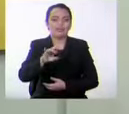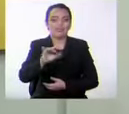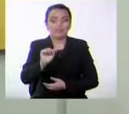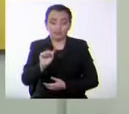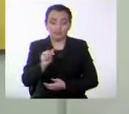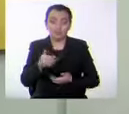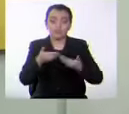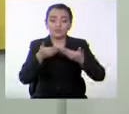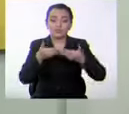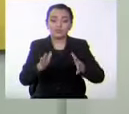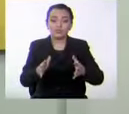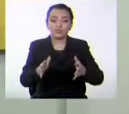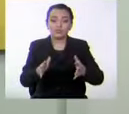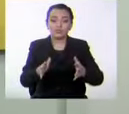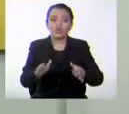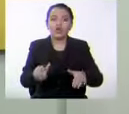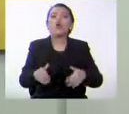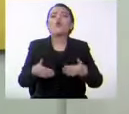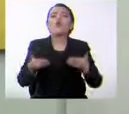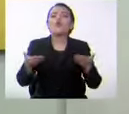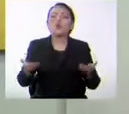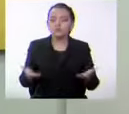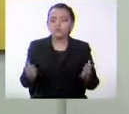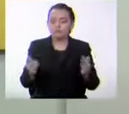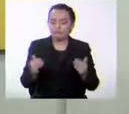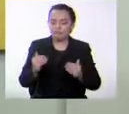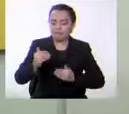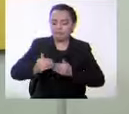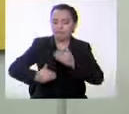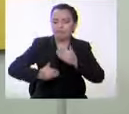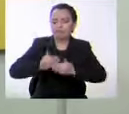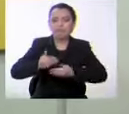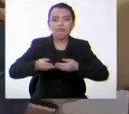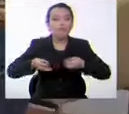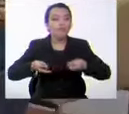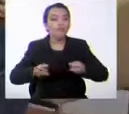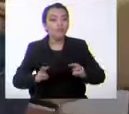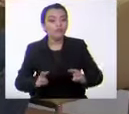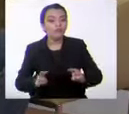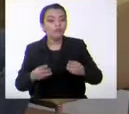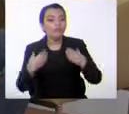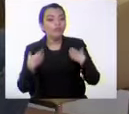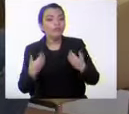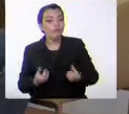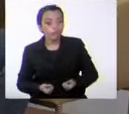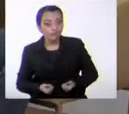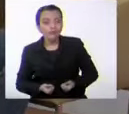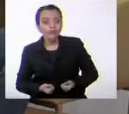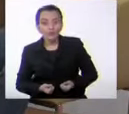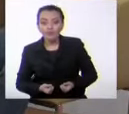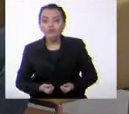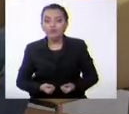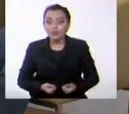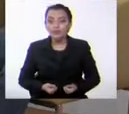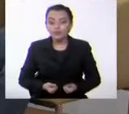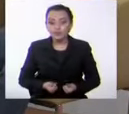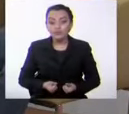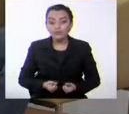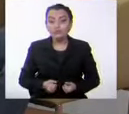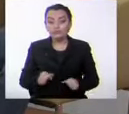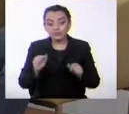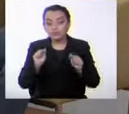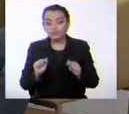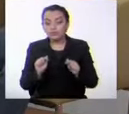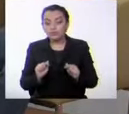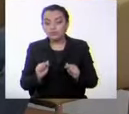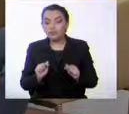diferenciación, cómo se va degenerando estas formas de gobierno. Y estas son parte de las que se podrían clasificar, porque son las tres